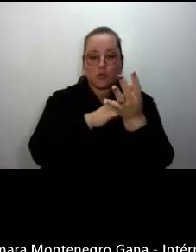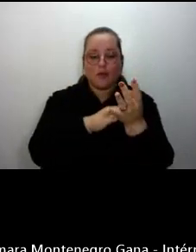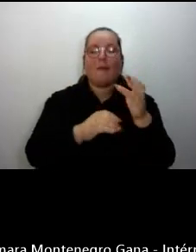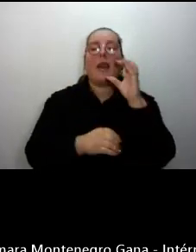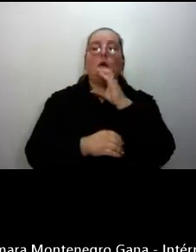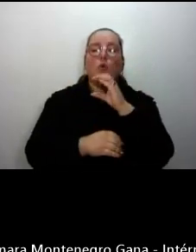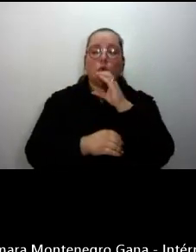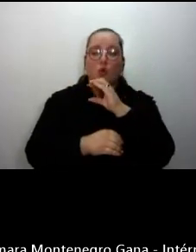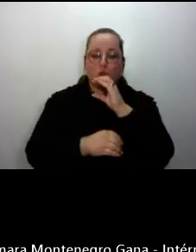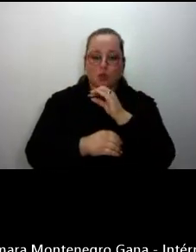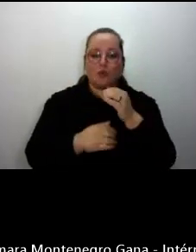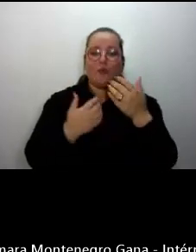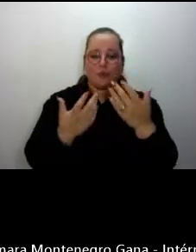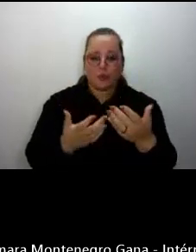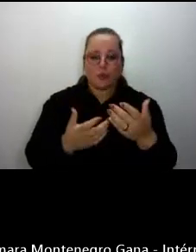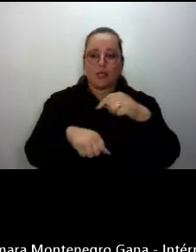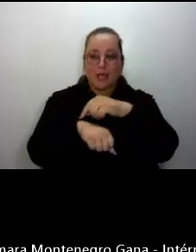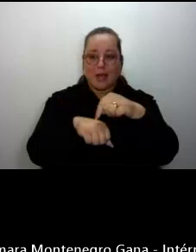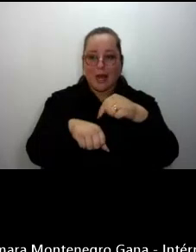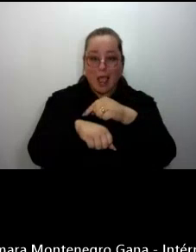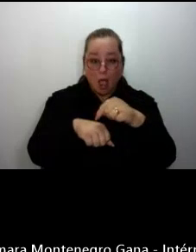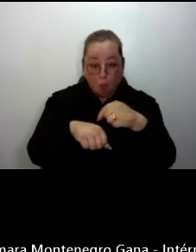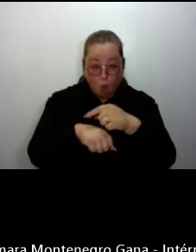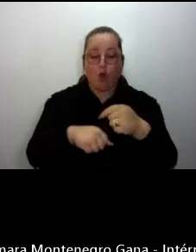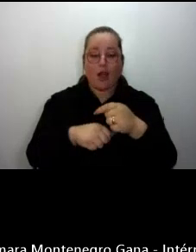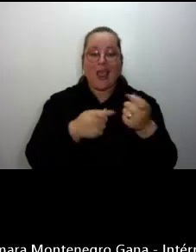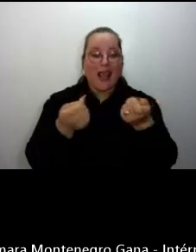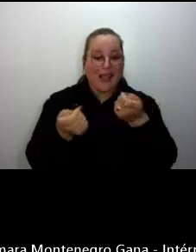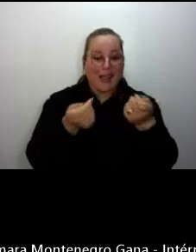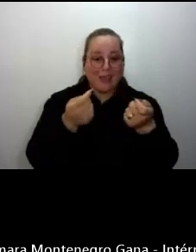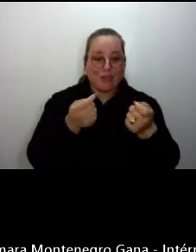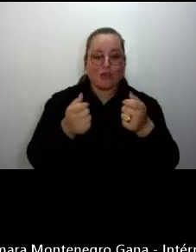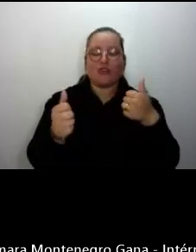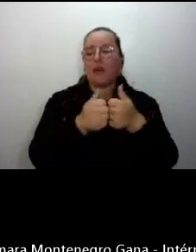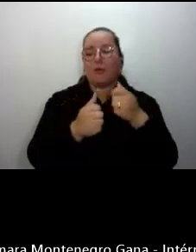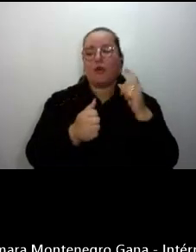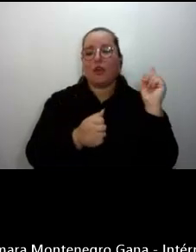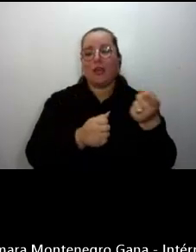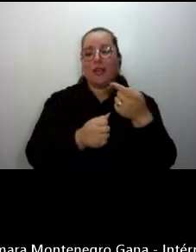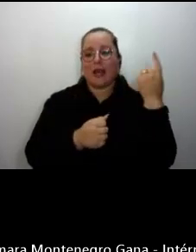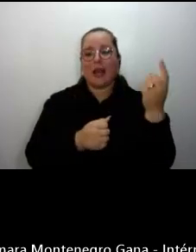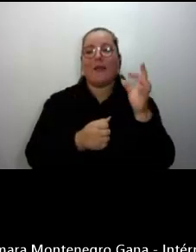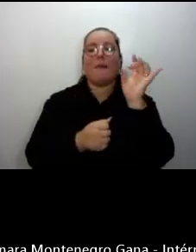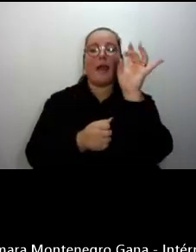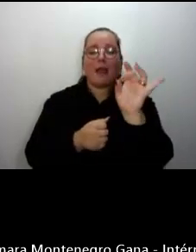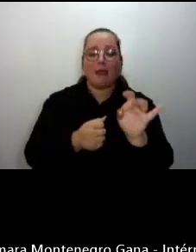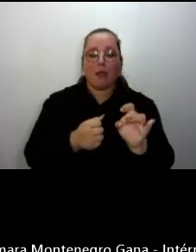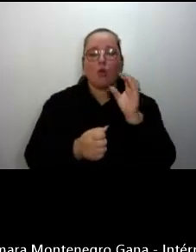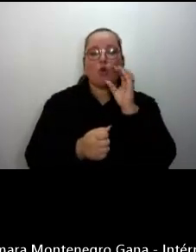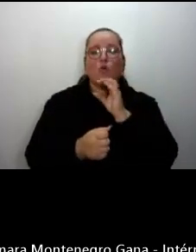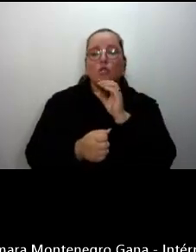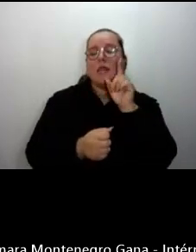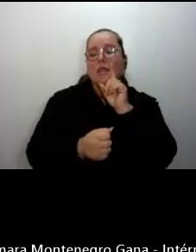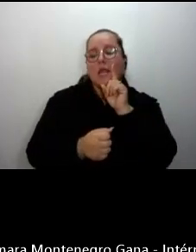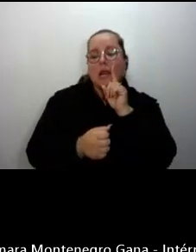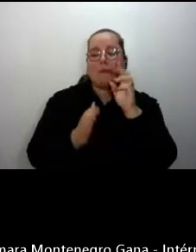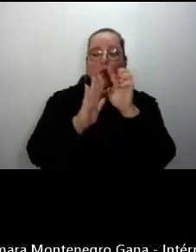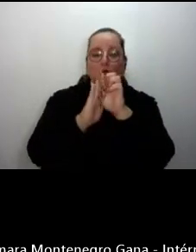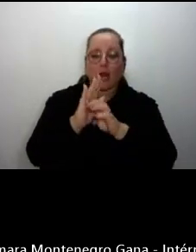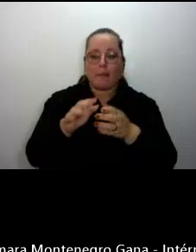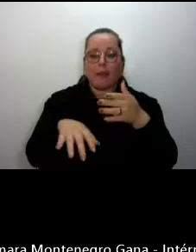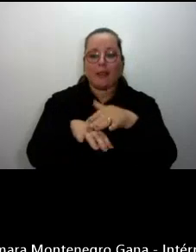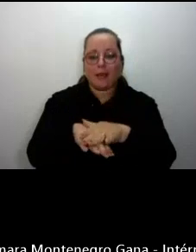curso. Por lo tanto, las horas y la gestión de estas son apoyos generales para cada curso que tiene programa de integración o que está establecido en